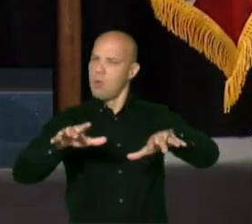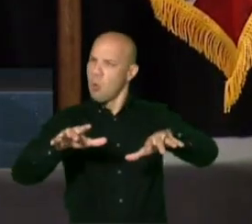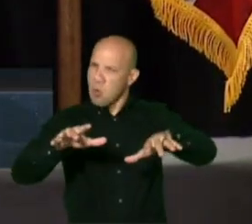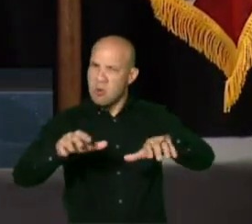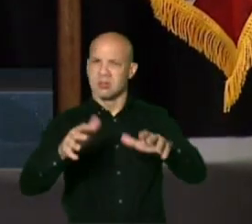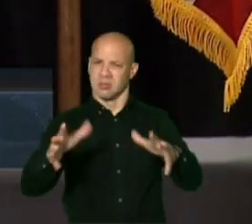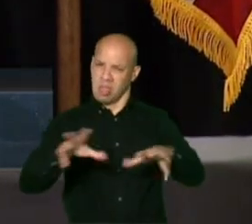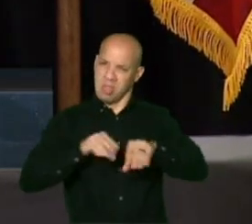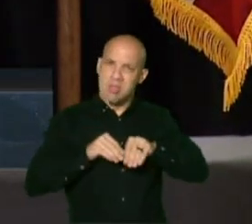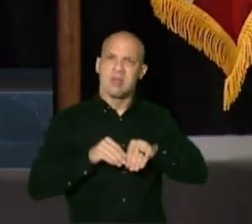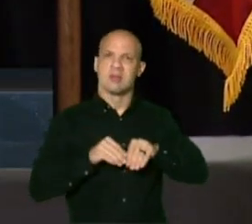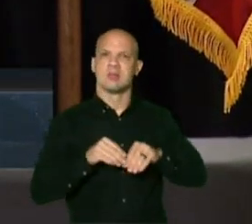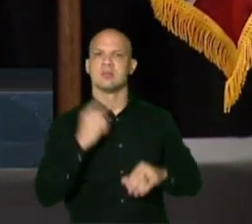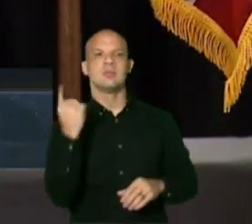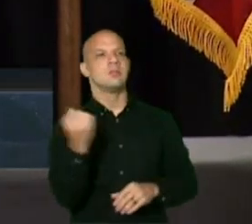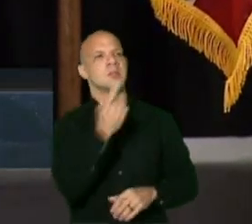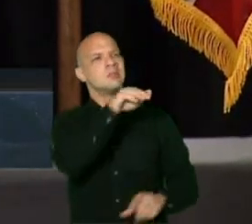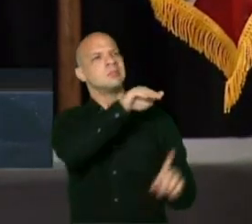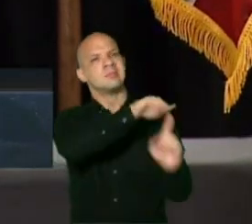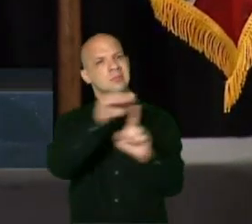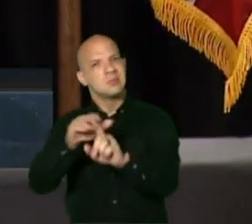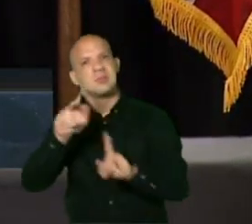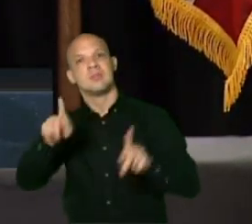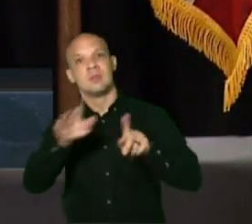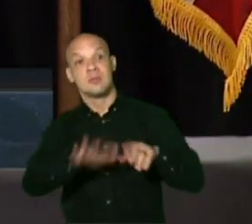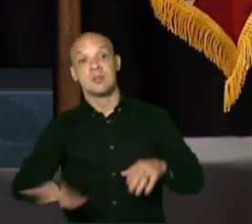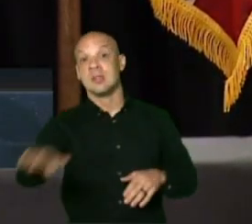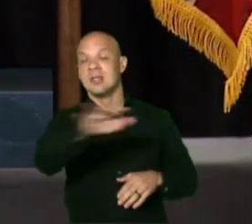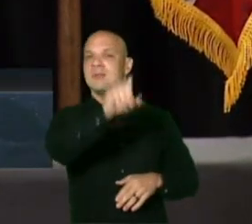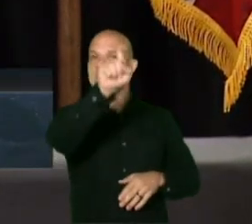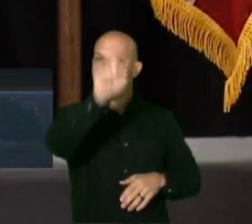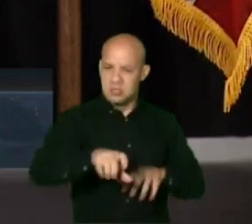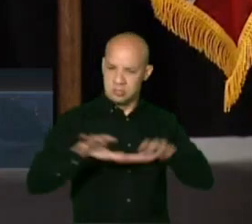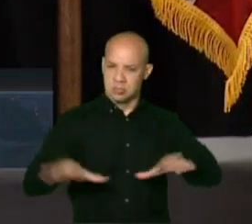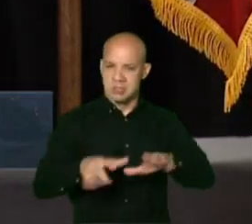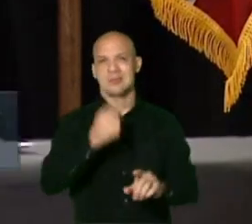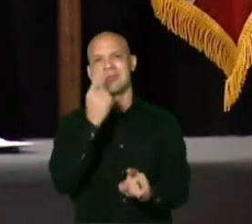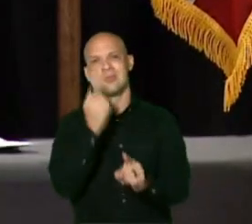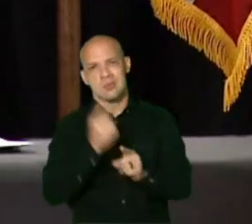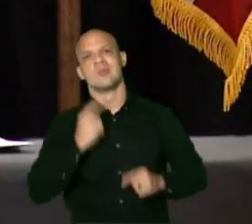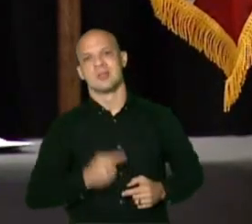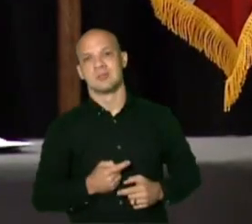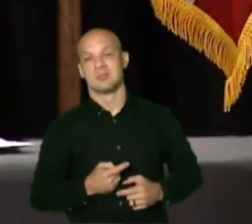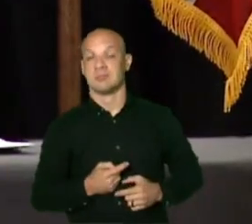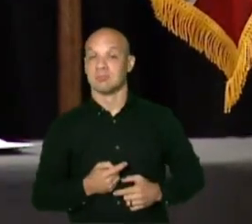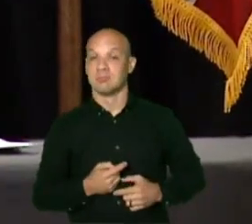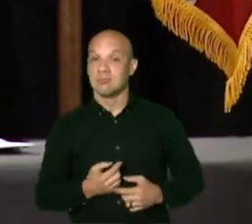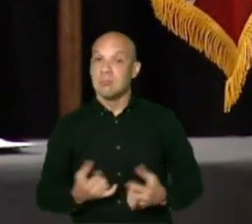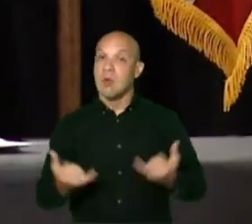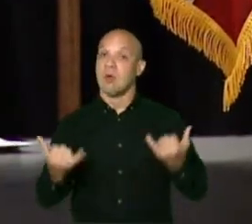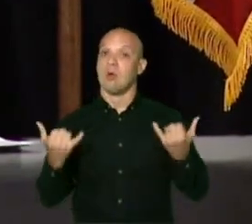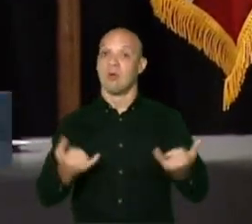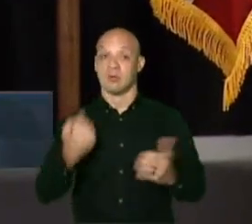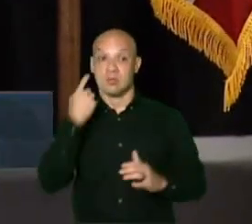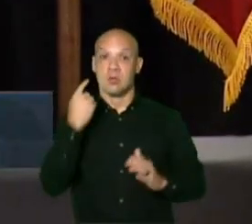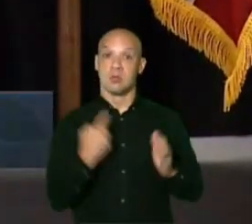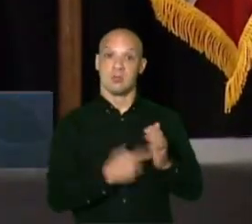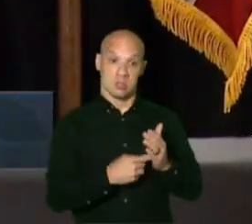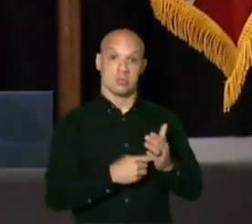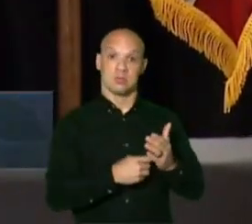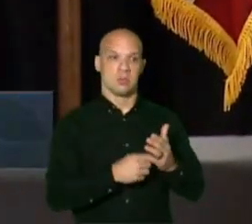hemos expresado que la responsabilidad ciudadana en el cumplimiento de las medidas de protección es por eso que hoy, ante el